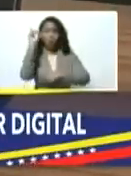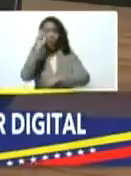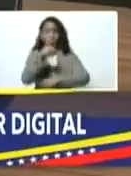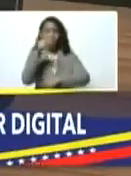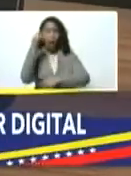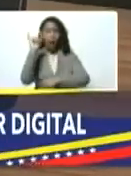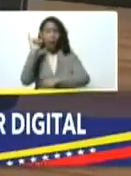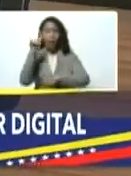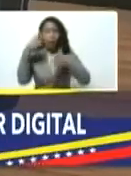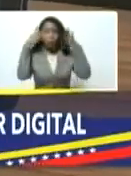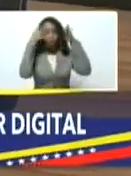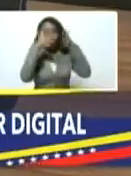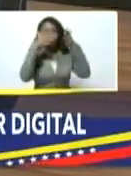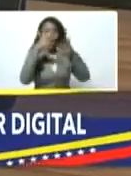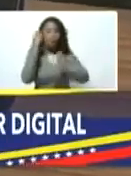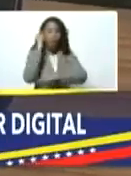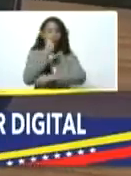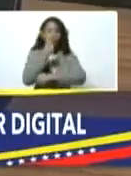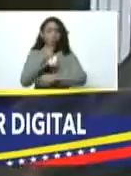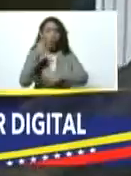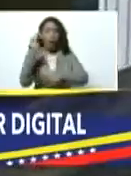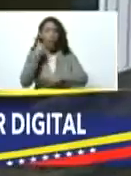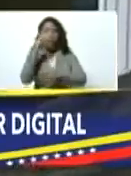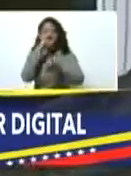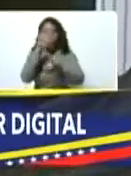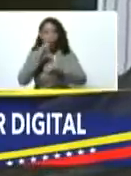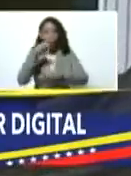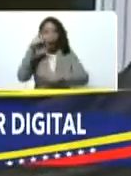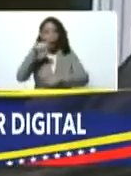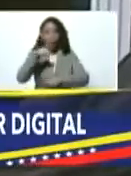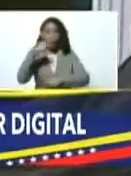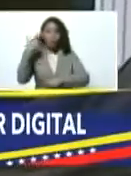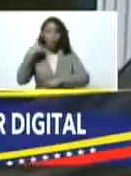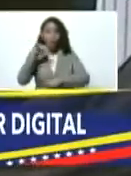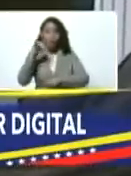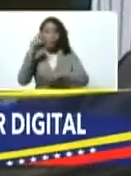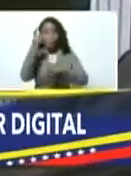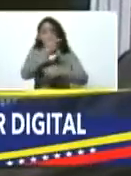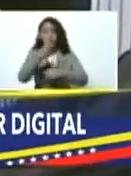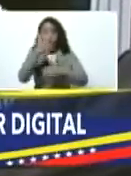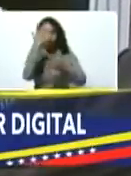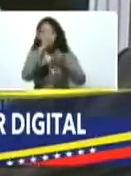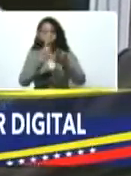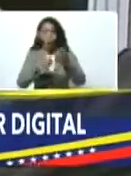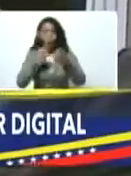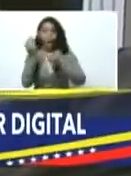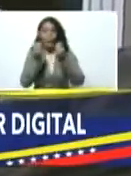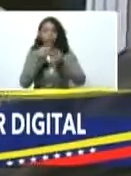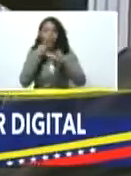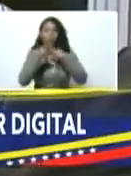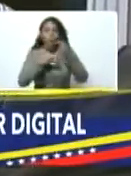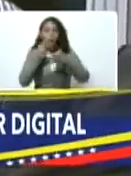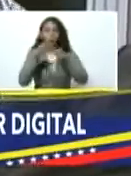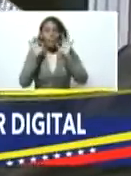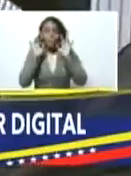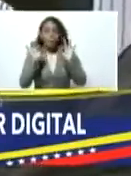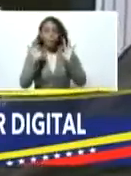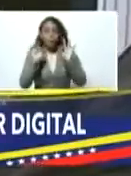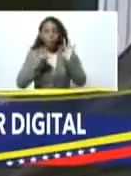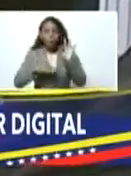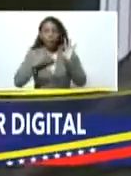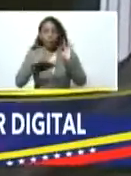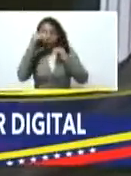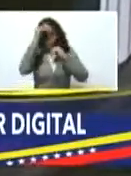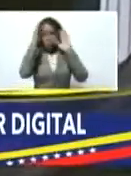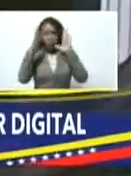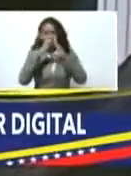el asesoramiento financiero. Es decir, el banco va a tener aquí personas calificadas como una política específicamente para poder